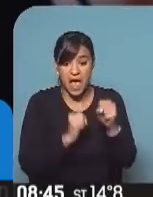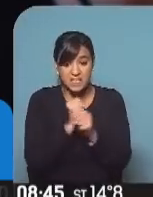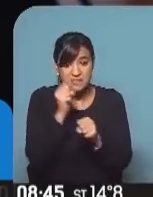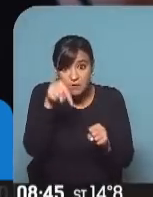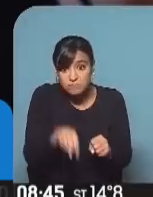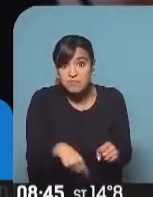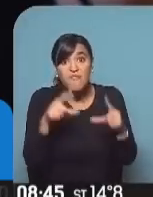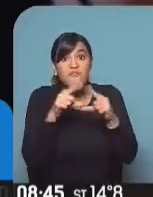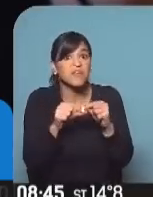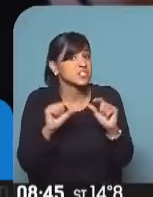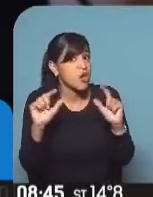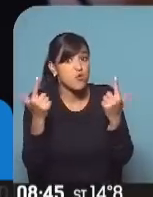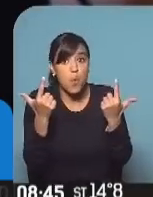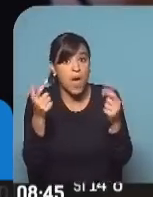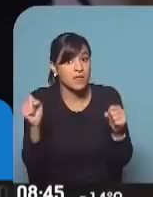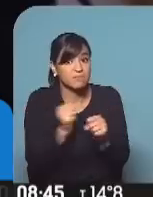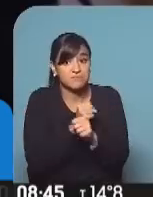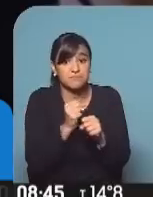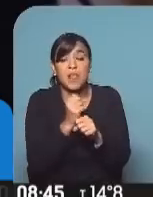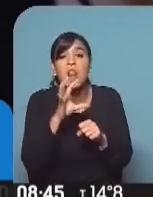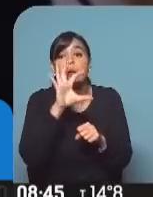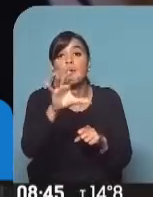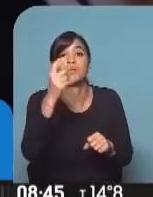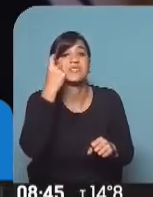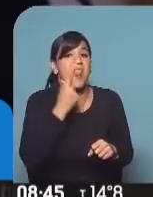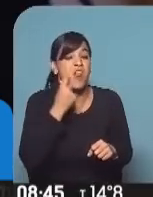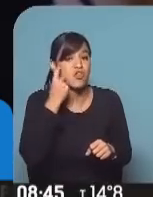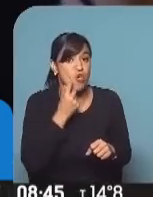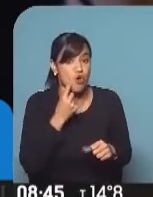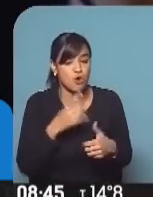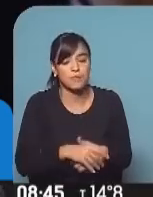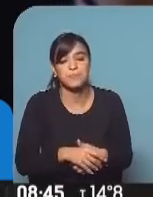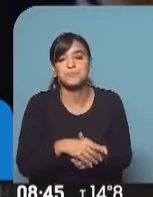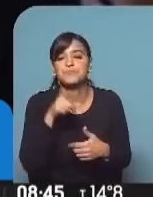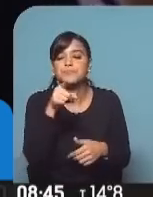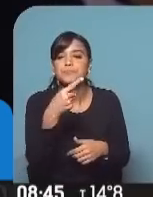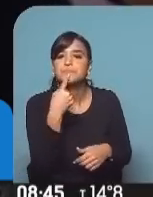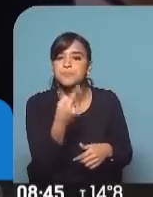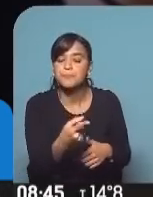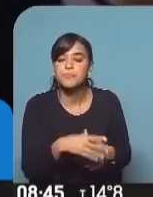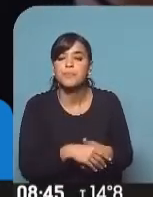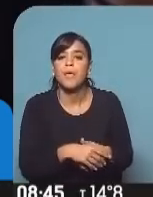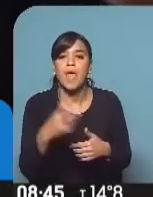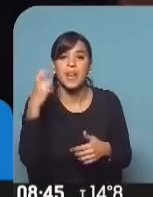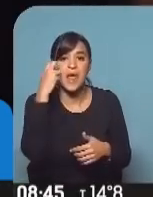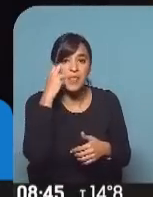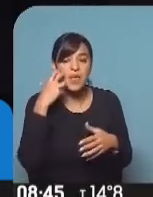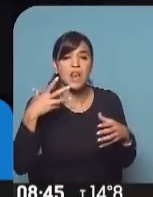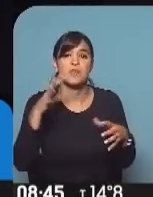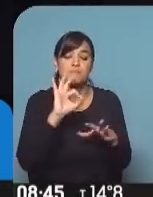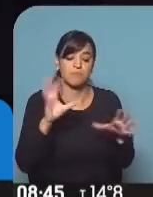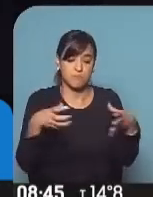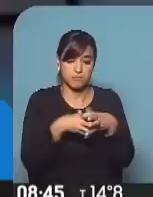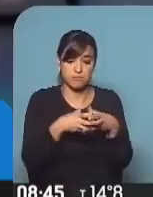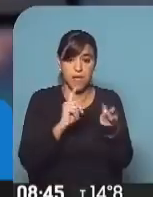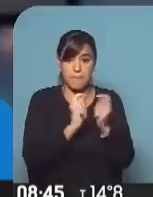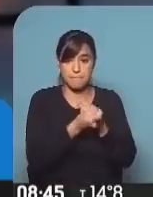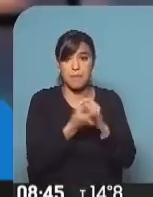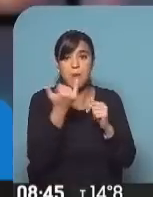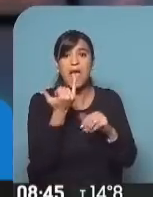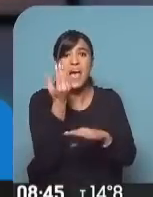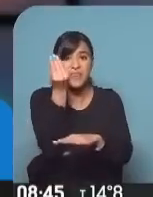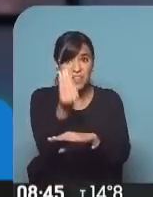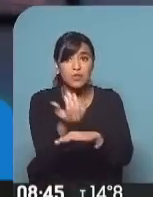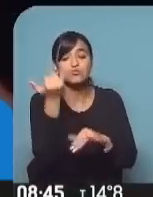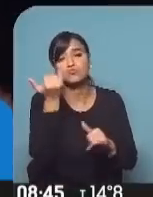fecha de elecciones en la provincia de la rioja ahora diputado en el radicalismo o cambiemos en su conjunto tienen candidato